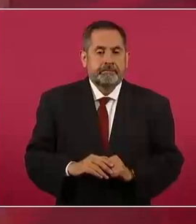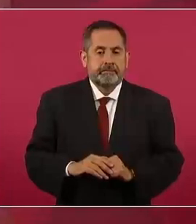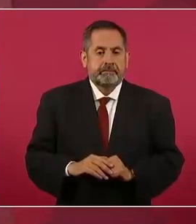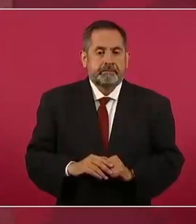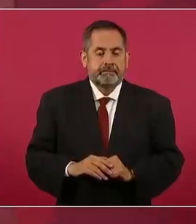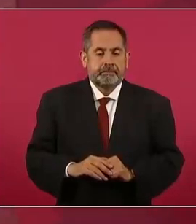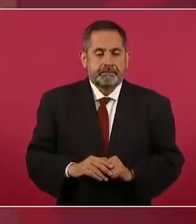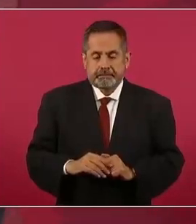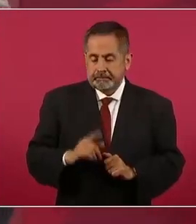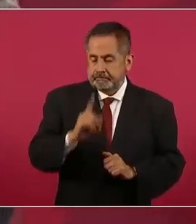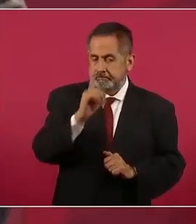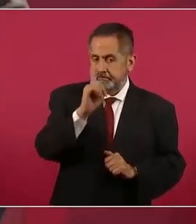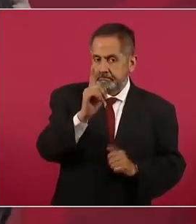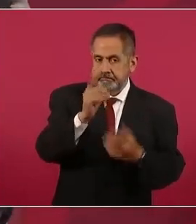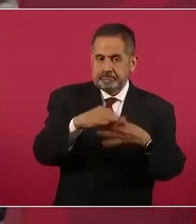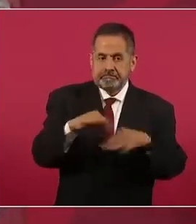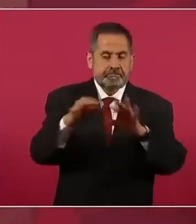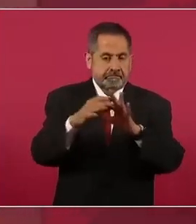Es muy importante